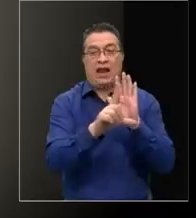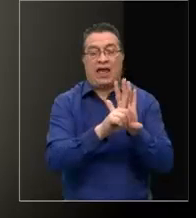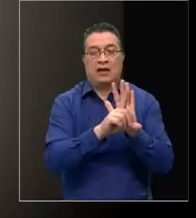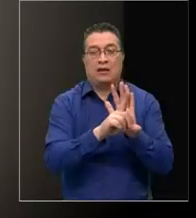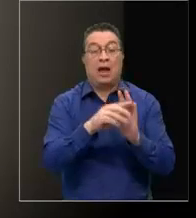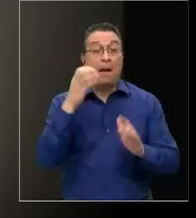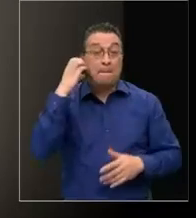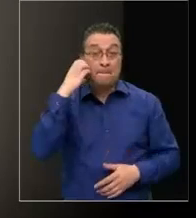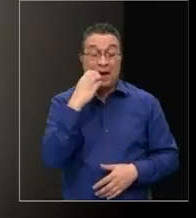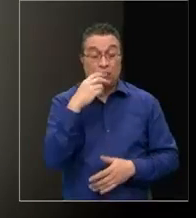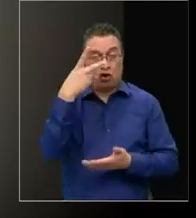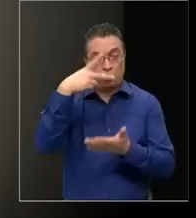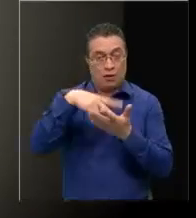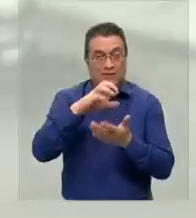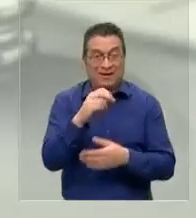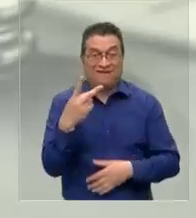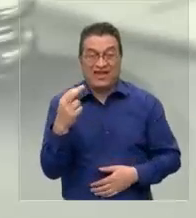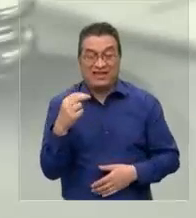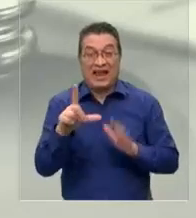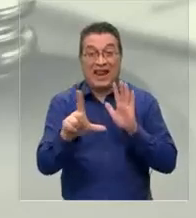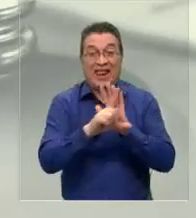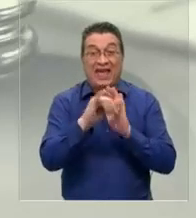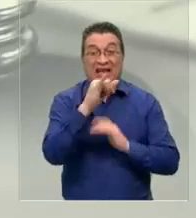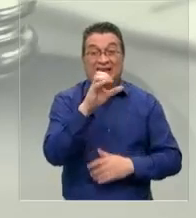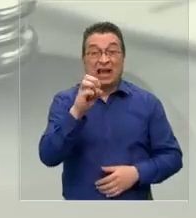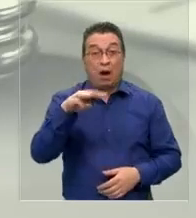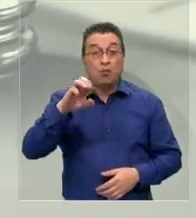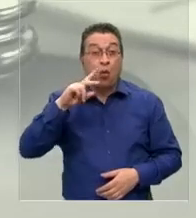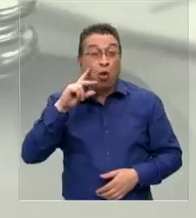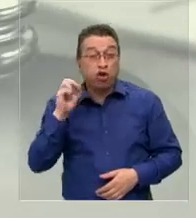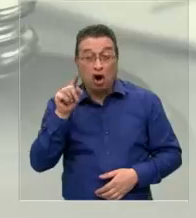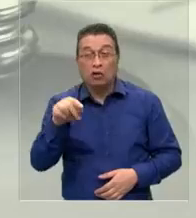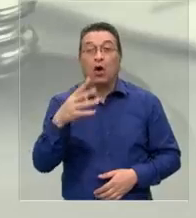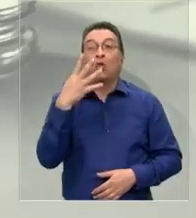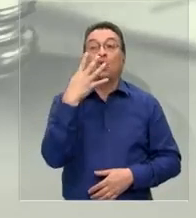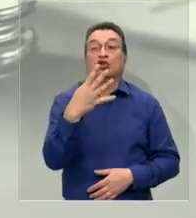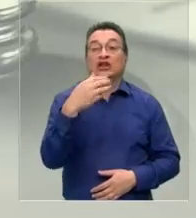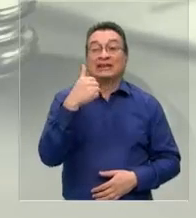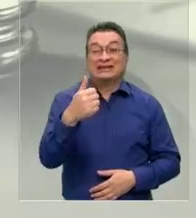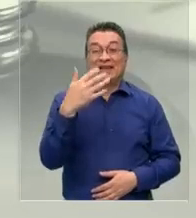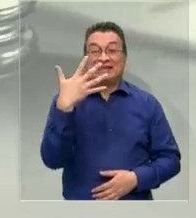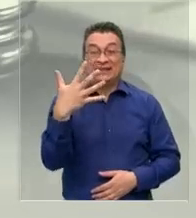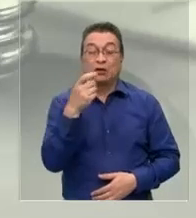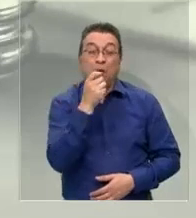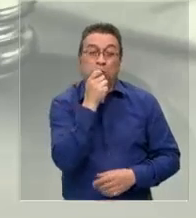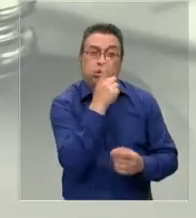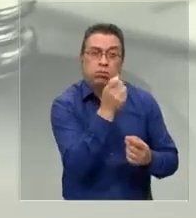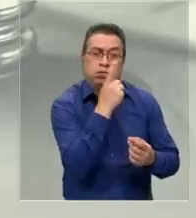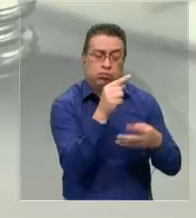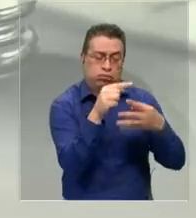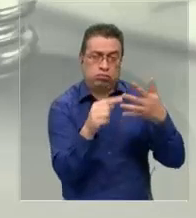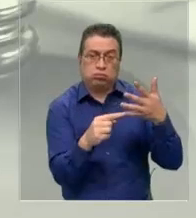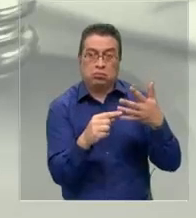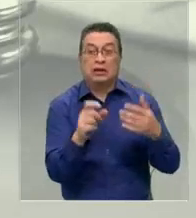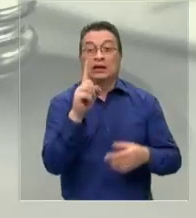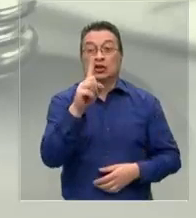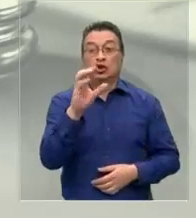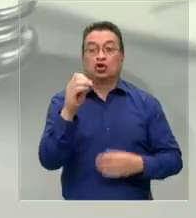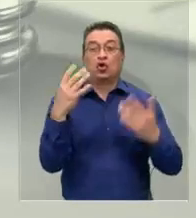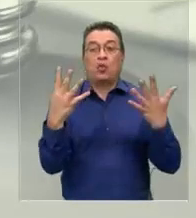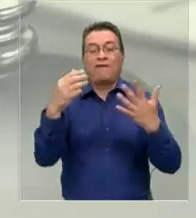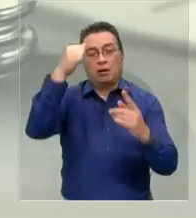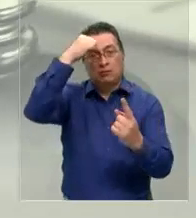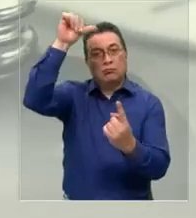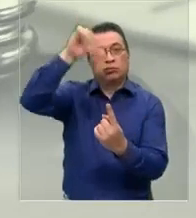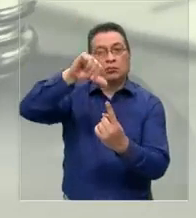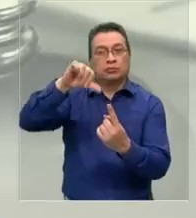de 2020, por la ley Zamudio, se recibieron 465 demandas, pero solo se concretaron 109 sentencias, o